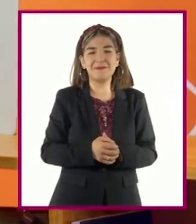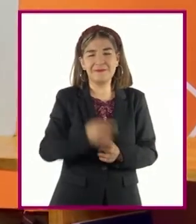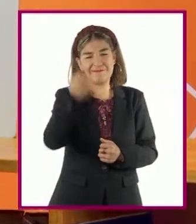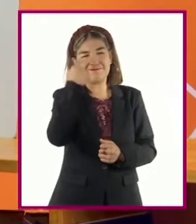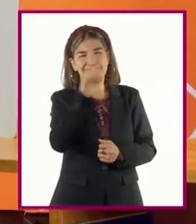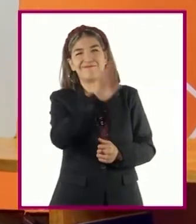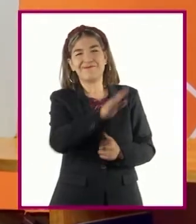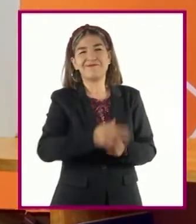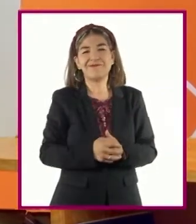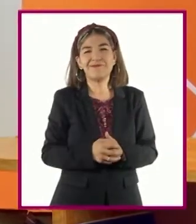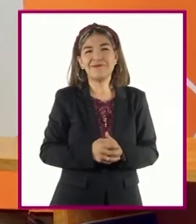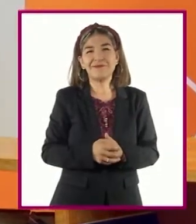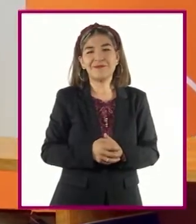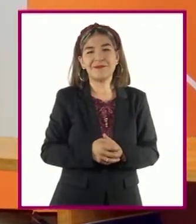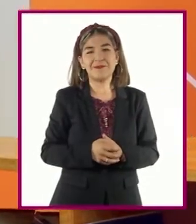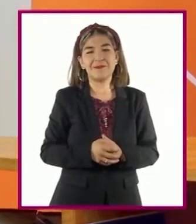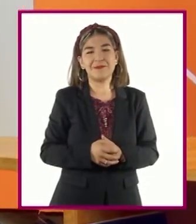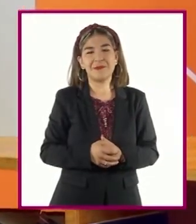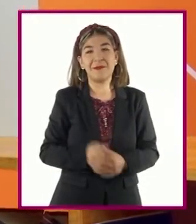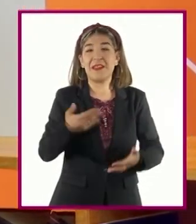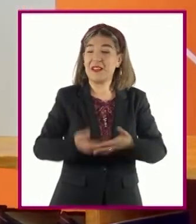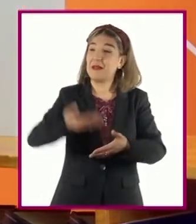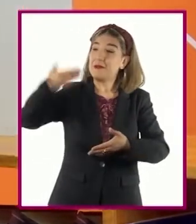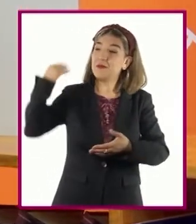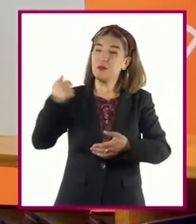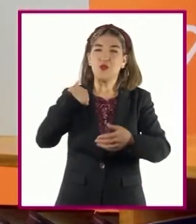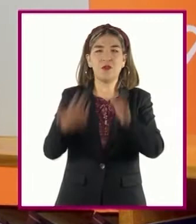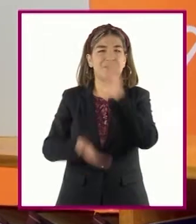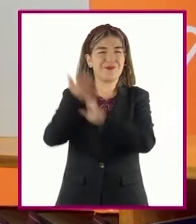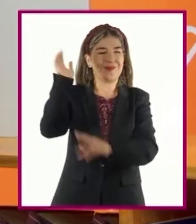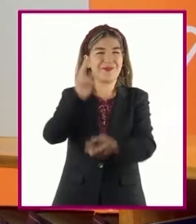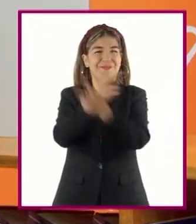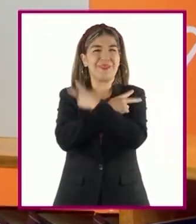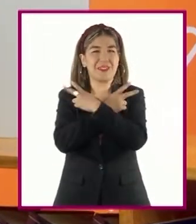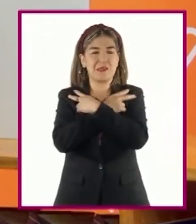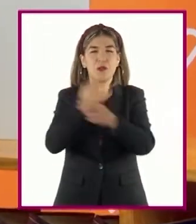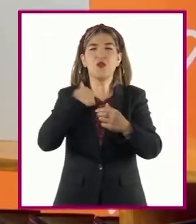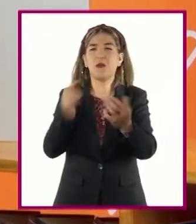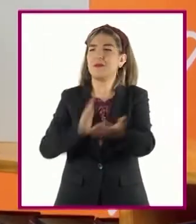Fíjese que las pasadas vacaciones fui con unos primos a su casa.